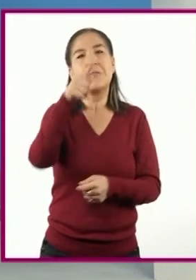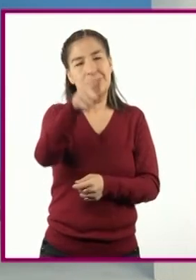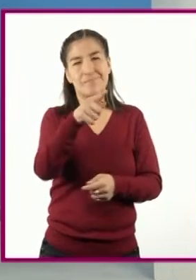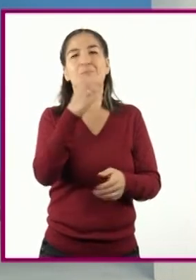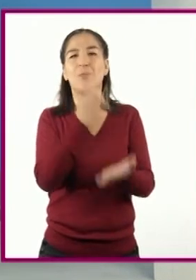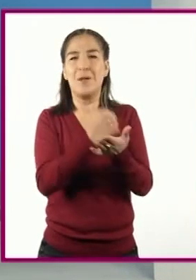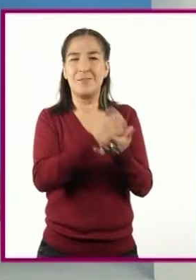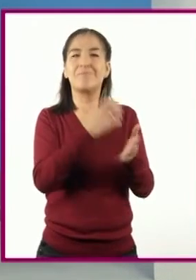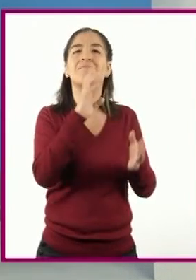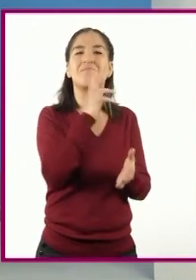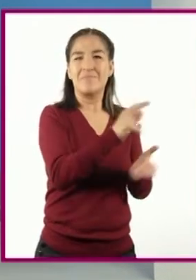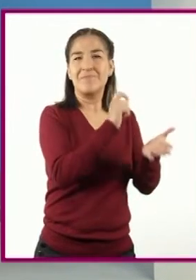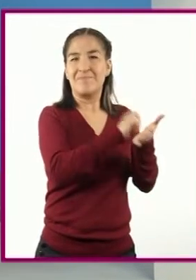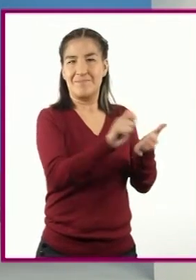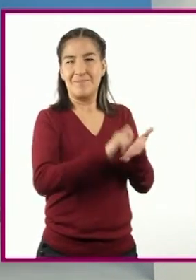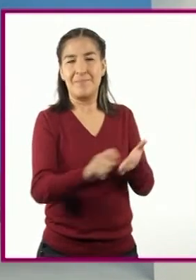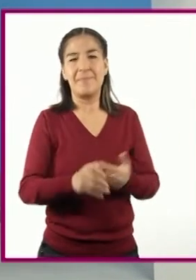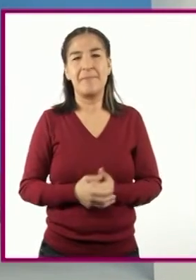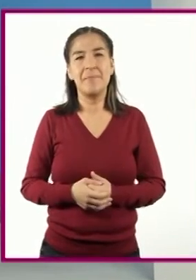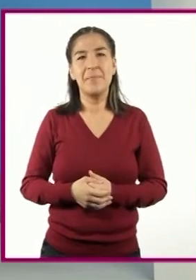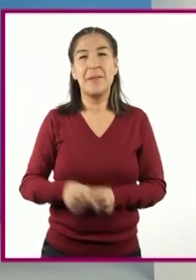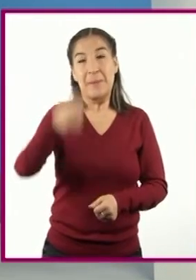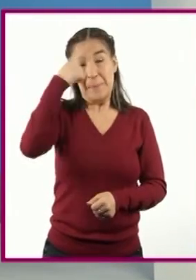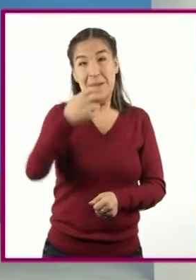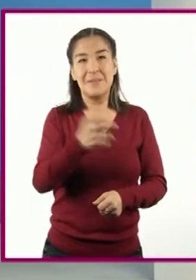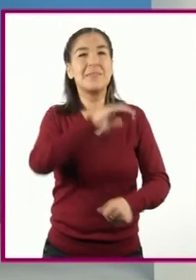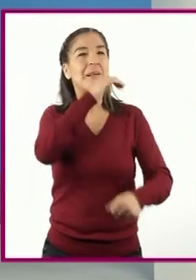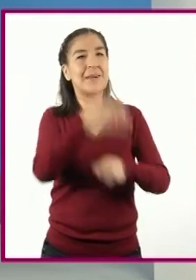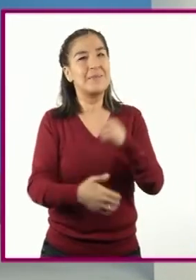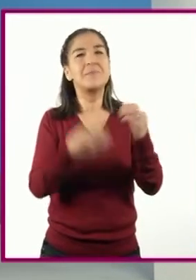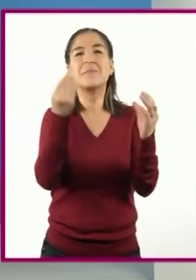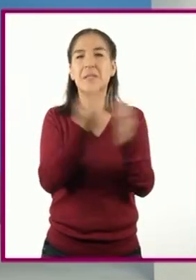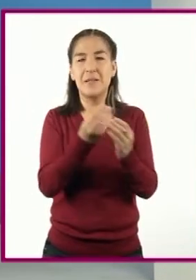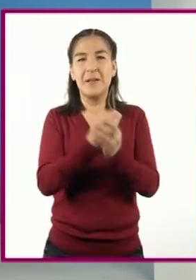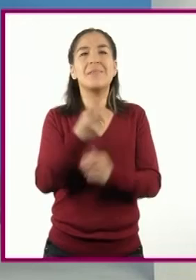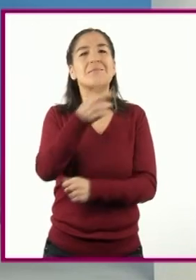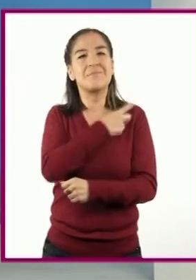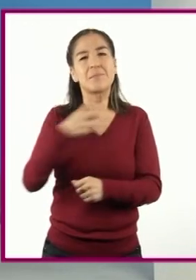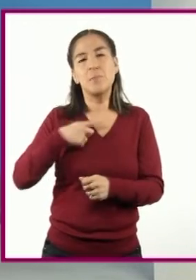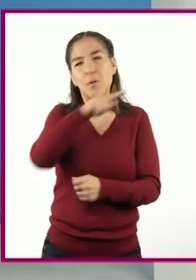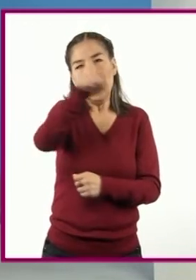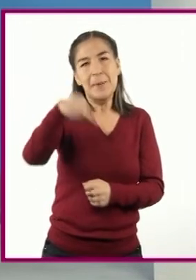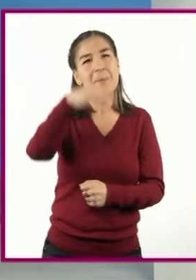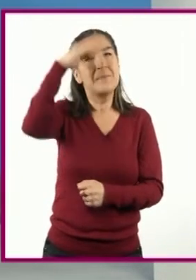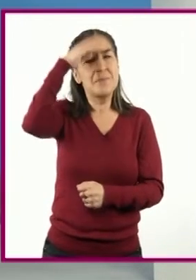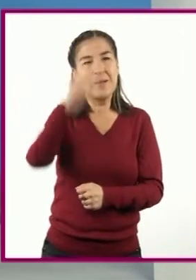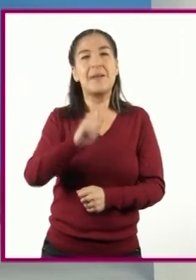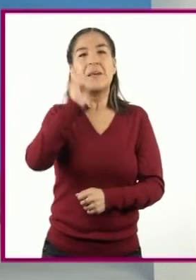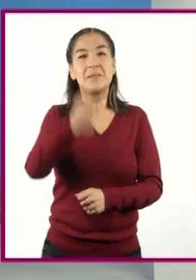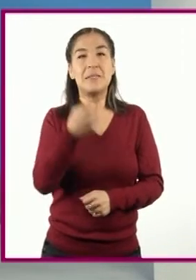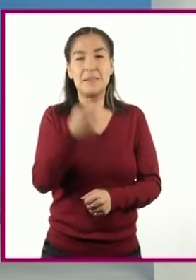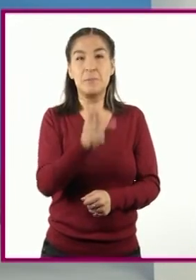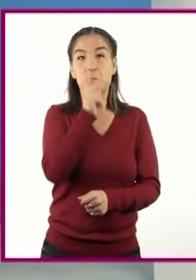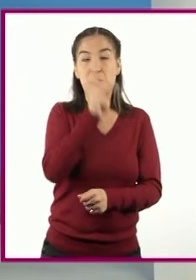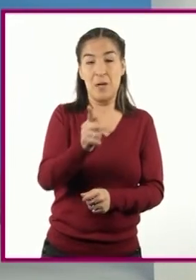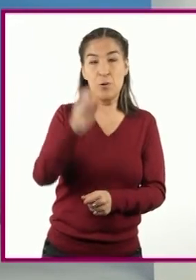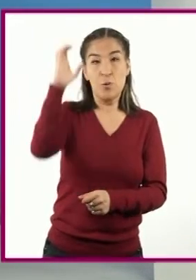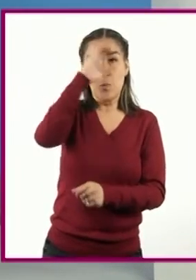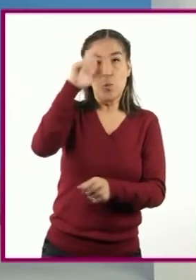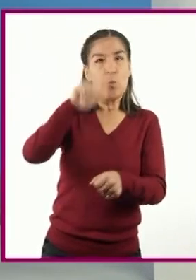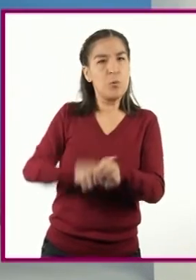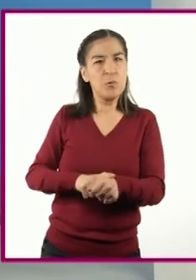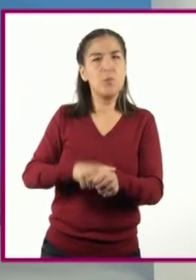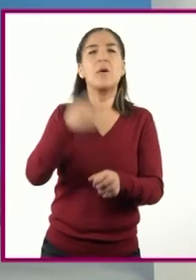su cuaderno. Para concluir esta sesión, debemos tener presente que el término cultura